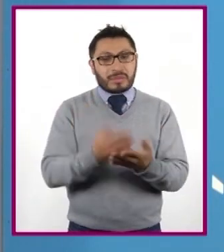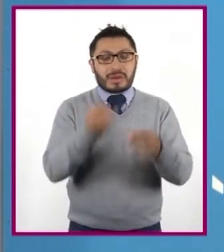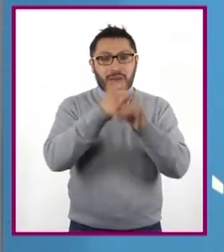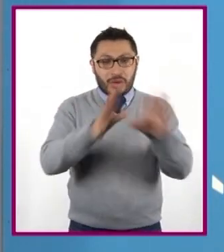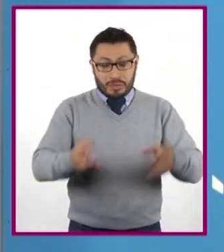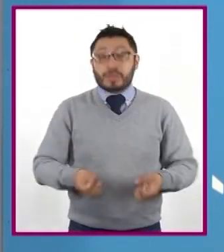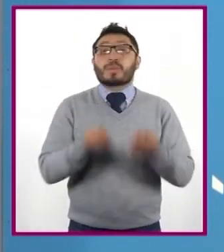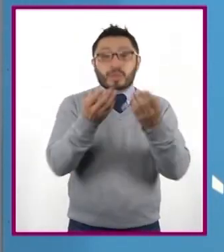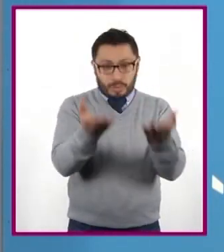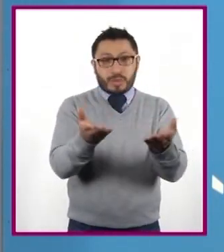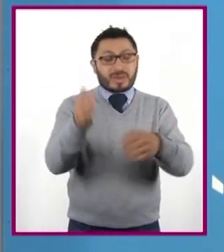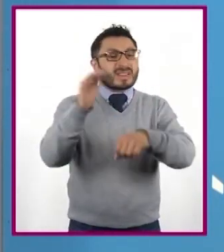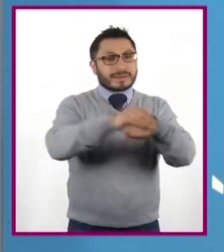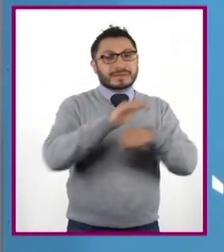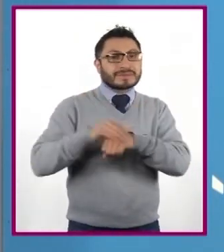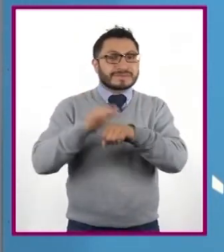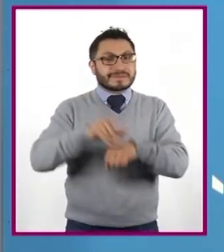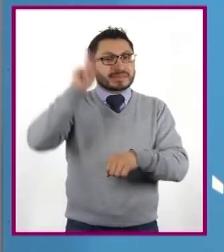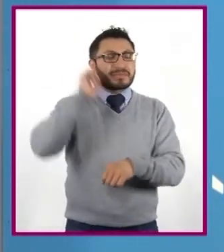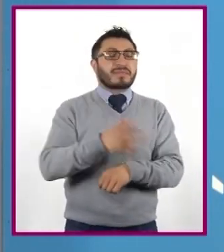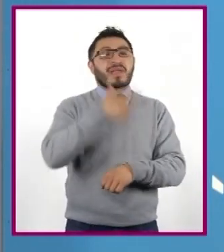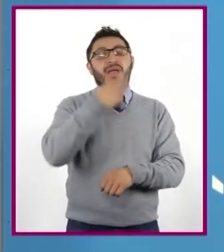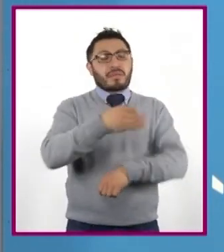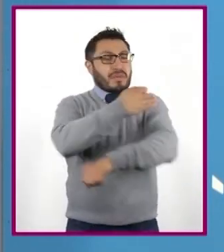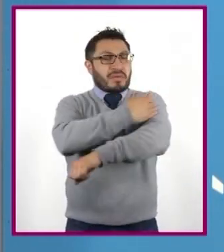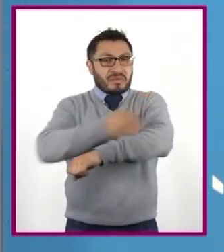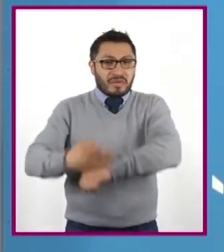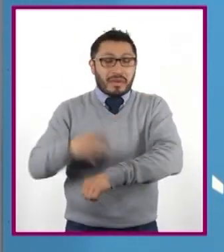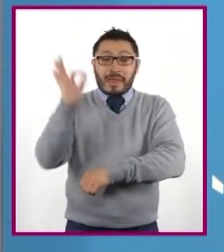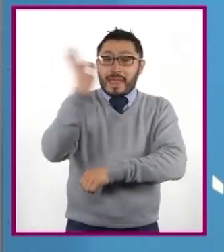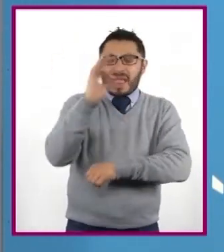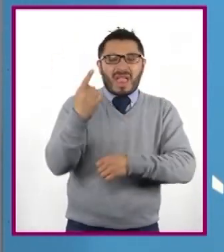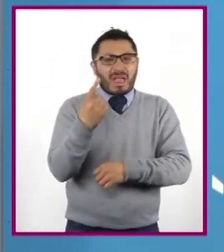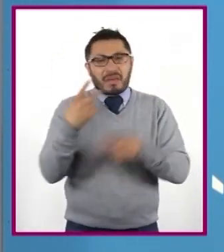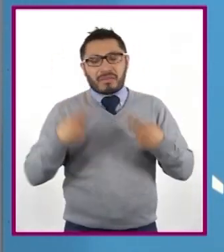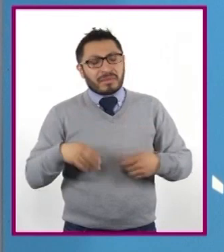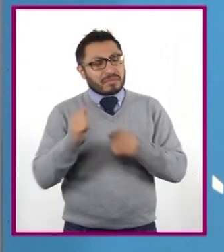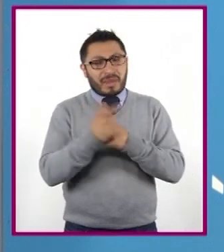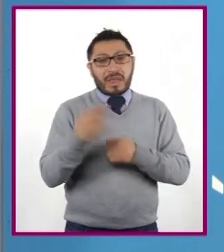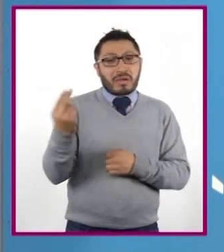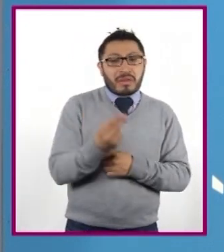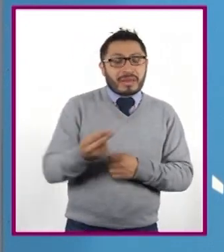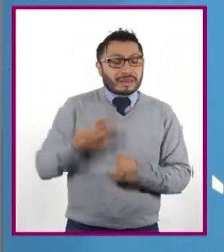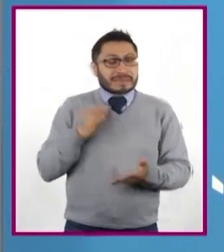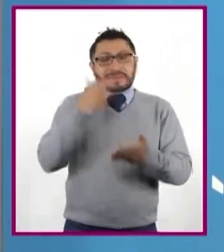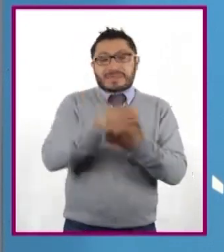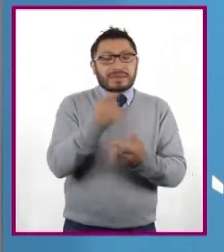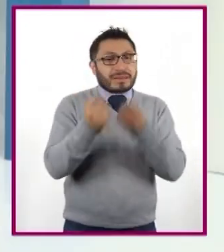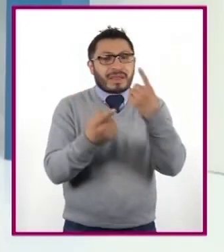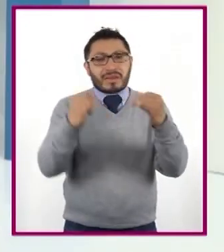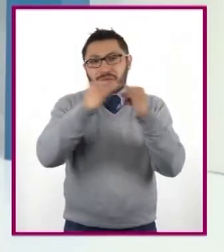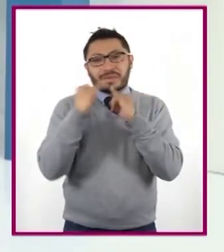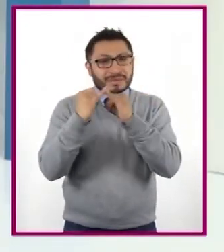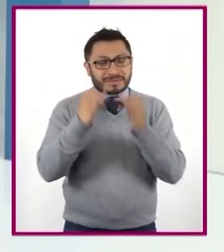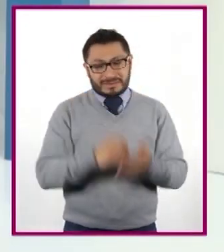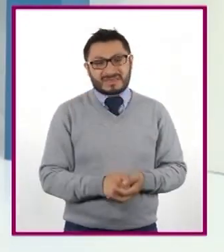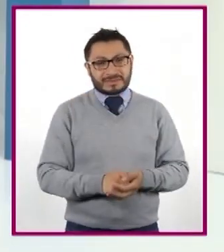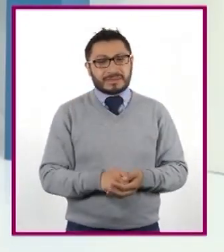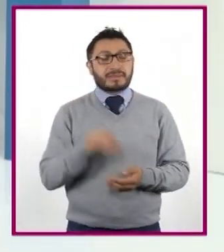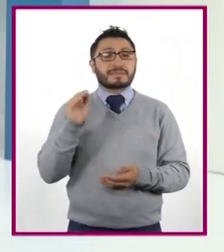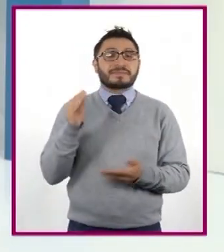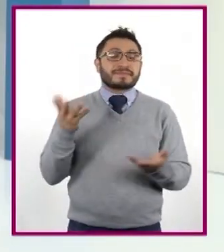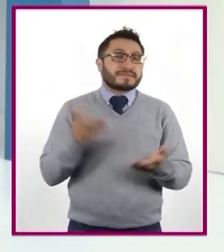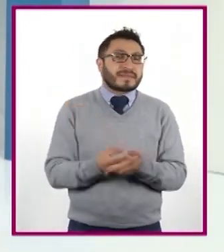sus amigas, amigos y familiares, por si alguien necesita acudir a alguna de ellas.